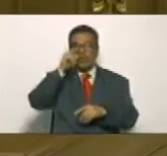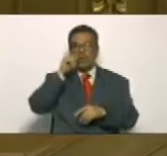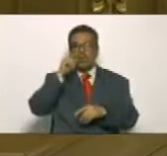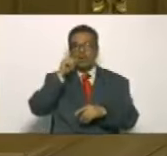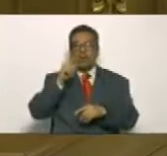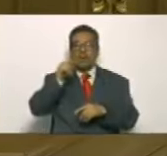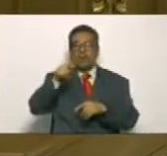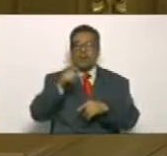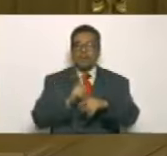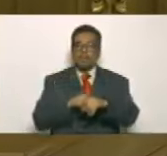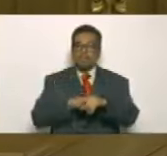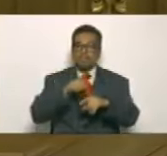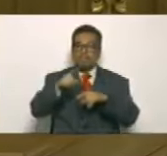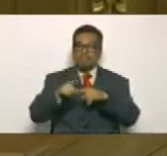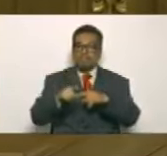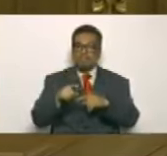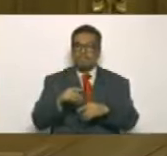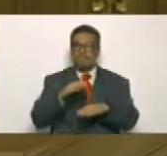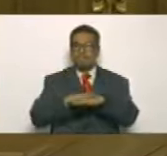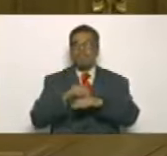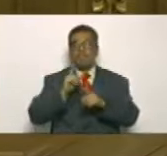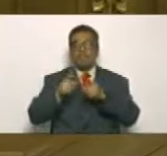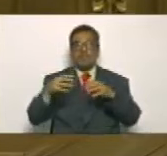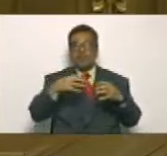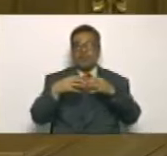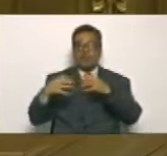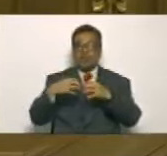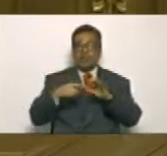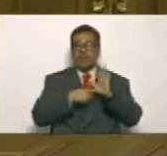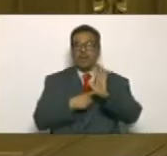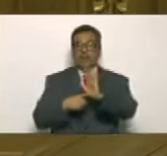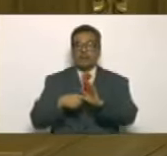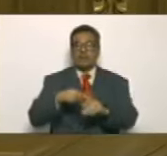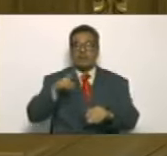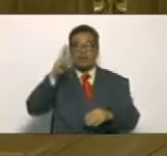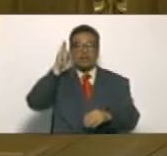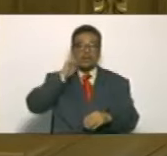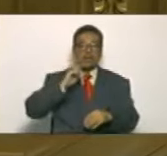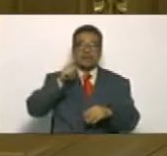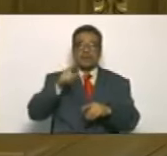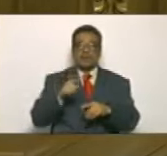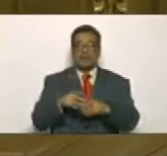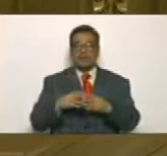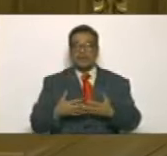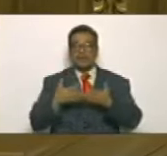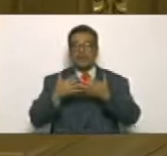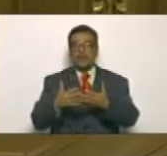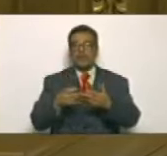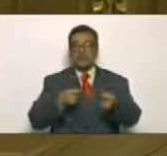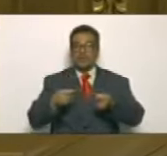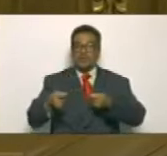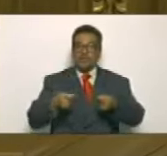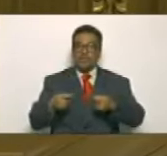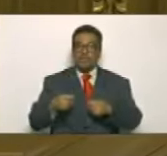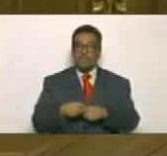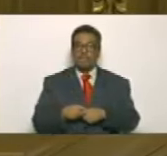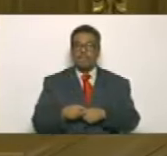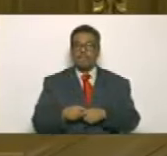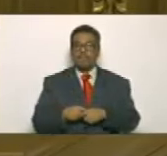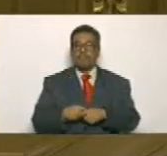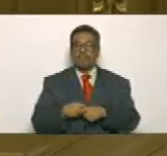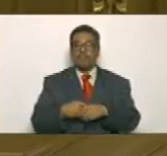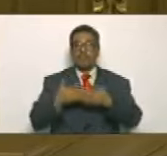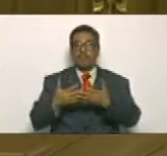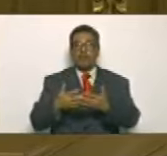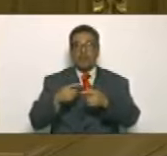y en ese monumento a la piedad en medio de la guerra que refería el Libertador, a su majestuoso tratado de